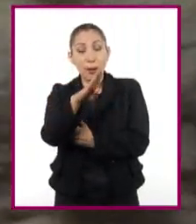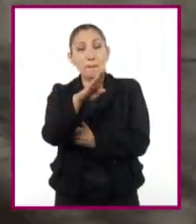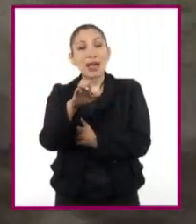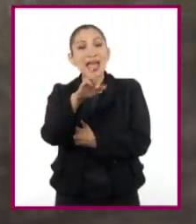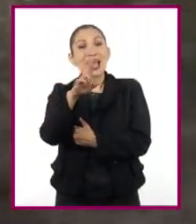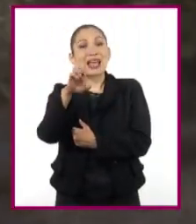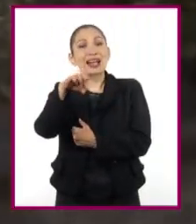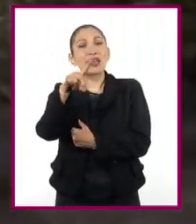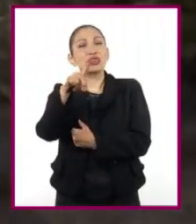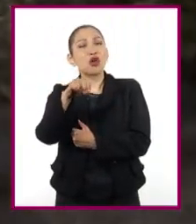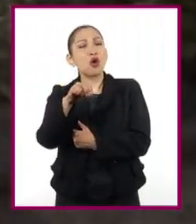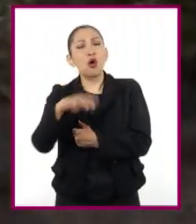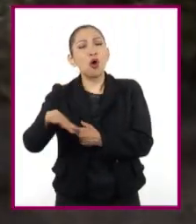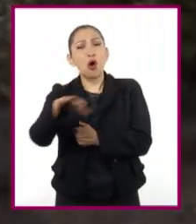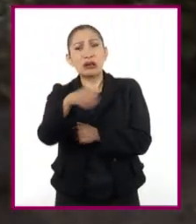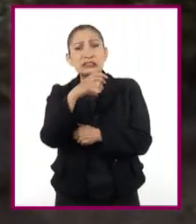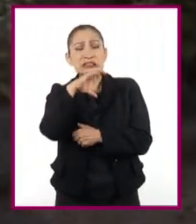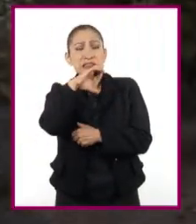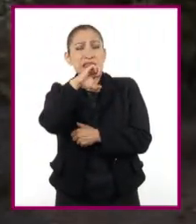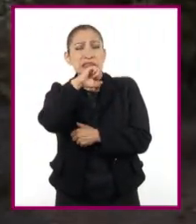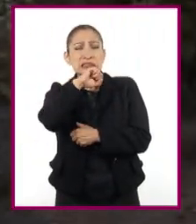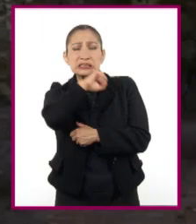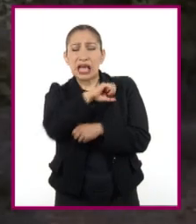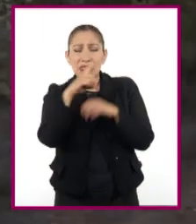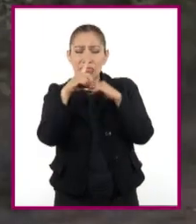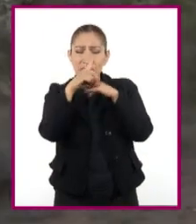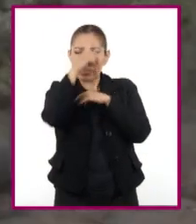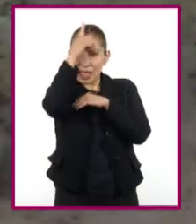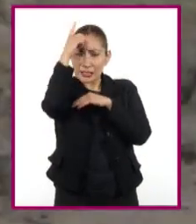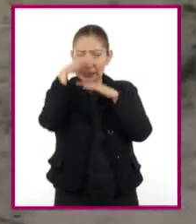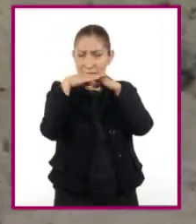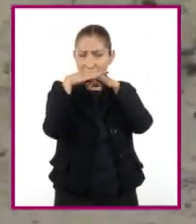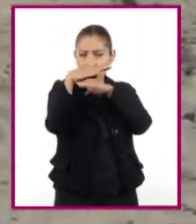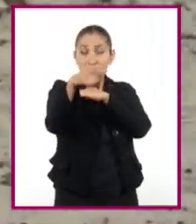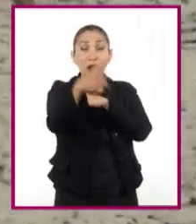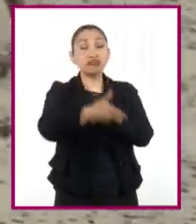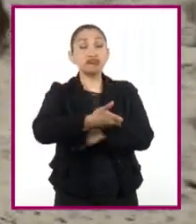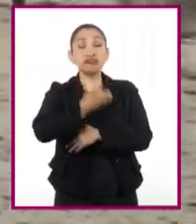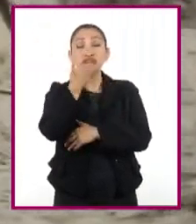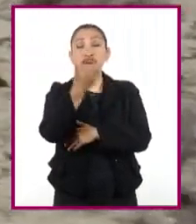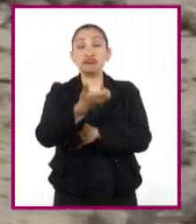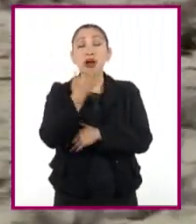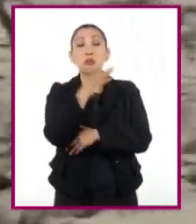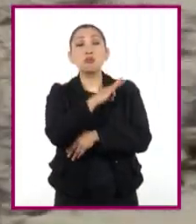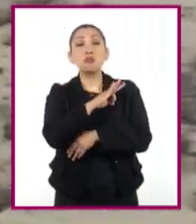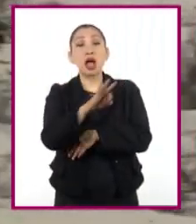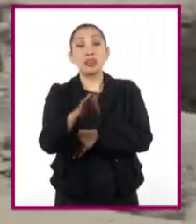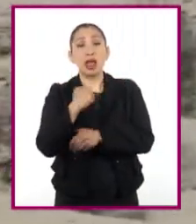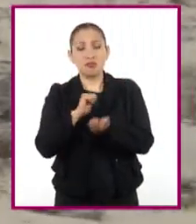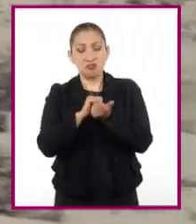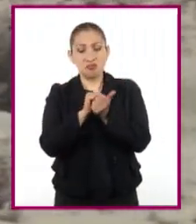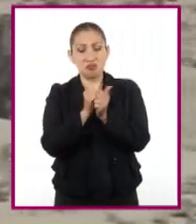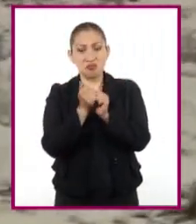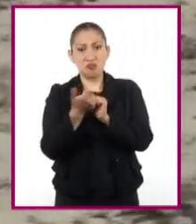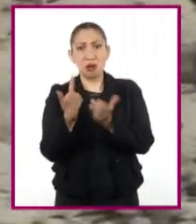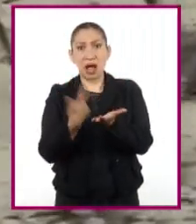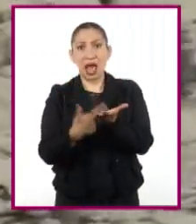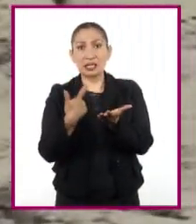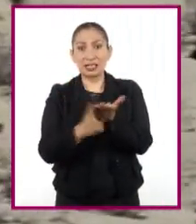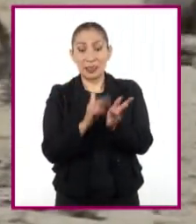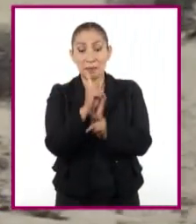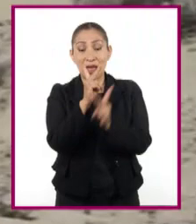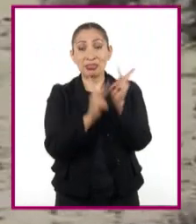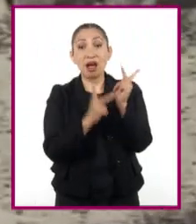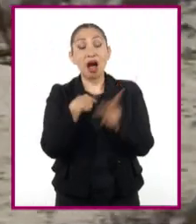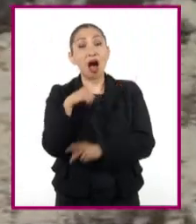berrendo. El clima extremo del desierto lo ha adaptado de tal forma que es capaz de metabolizar las grasas vegetales